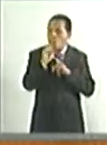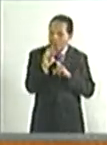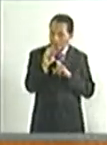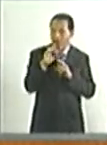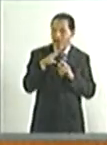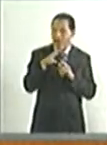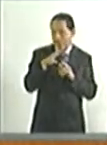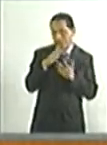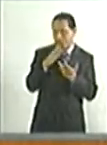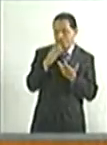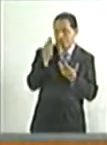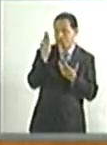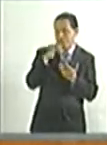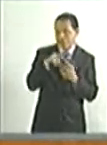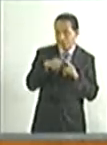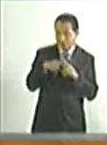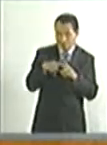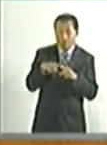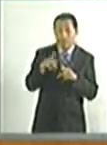o mensaje.